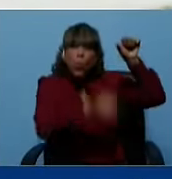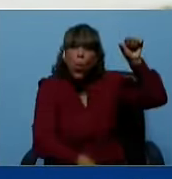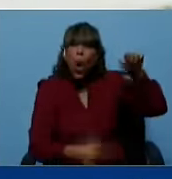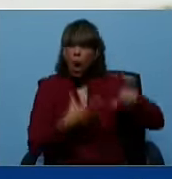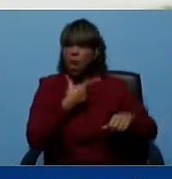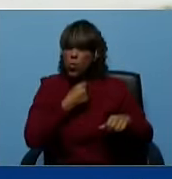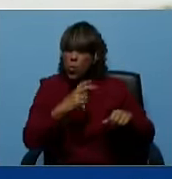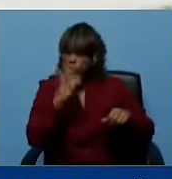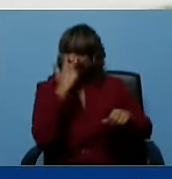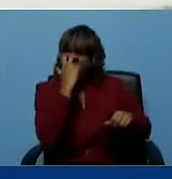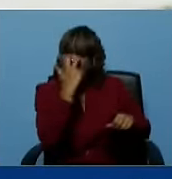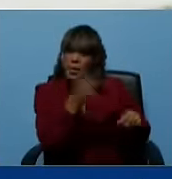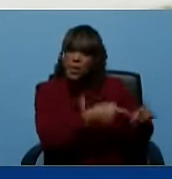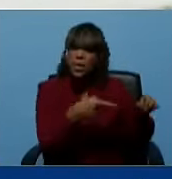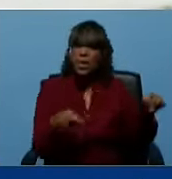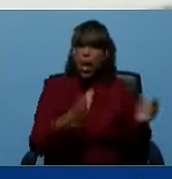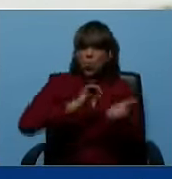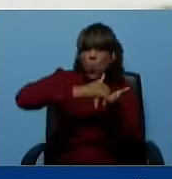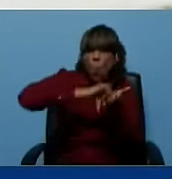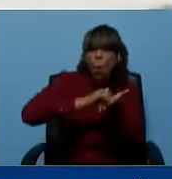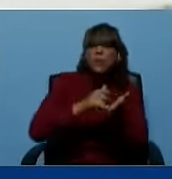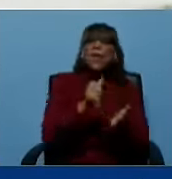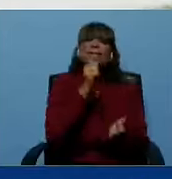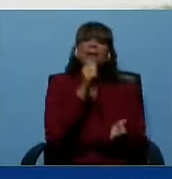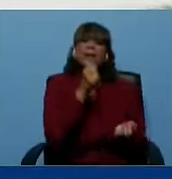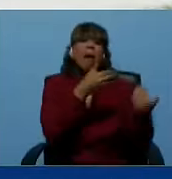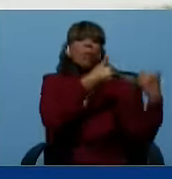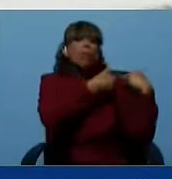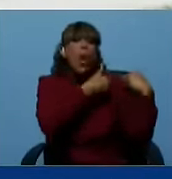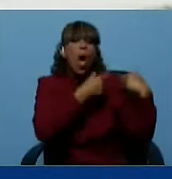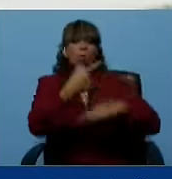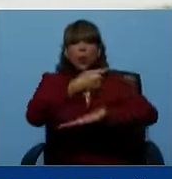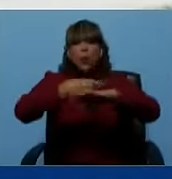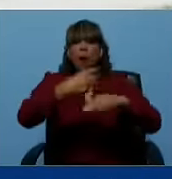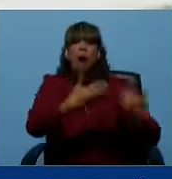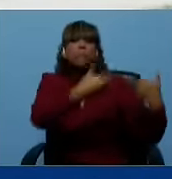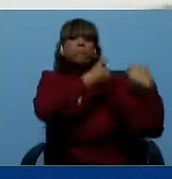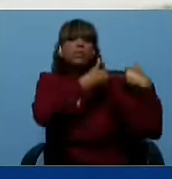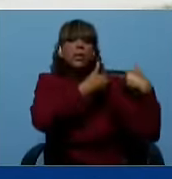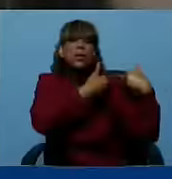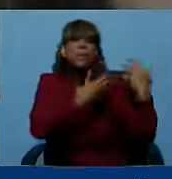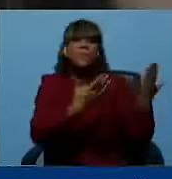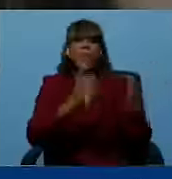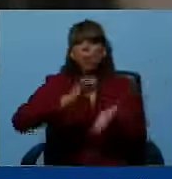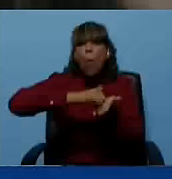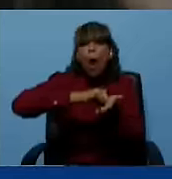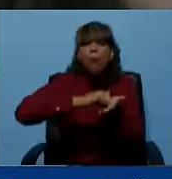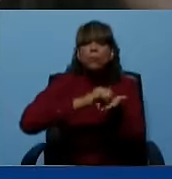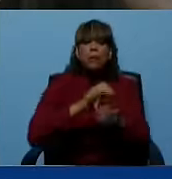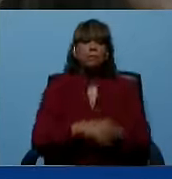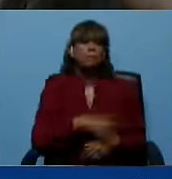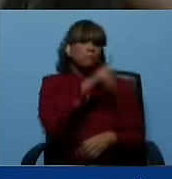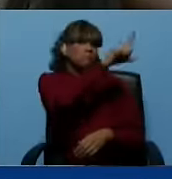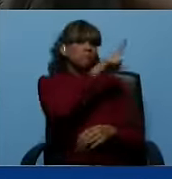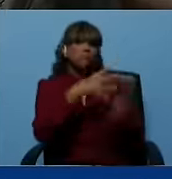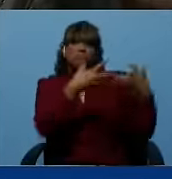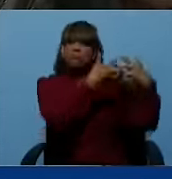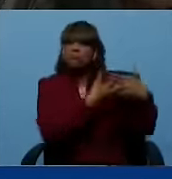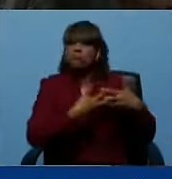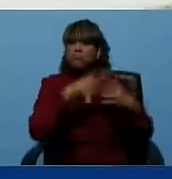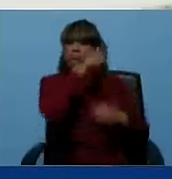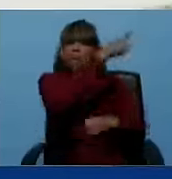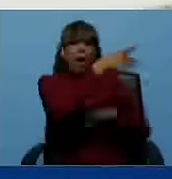espíen? ¿WhatsApp de quién es? ¿Quién es el dueño de WhatsApp? Zuckerberg, el imperialismo